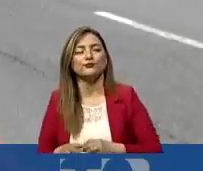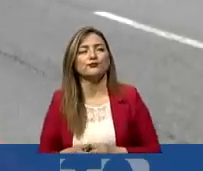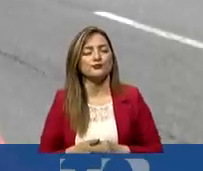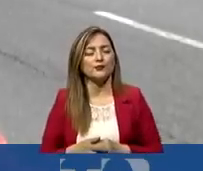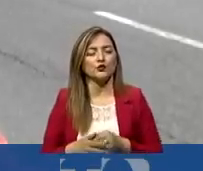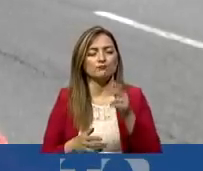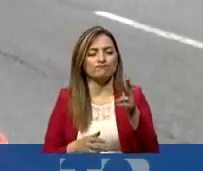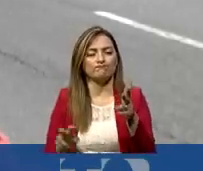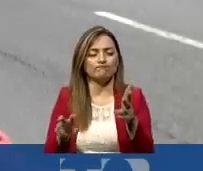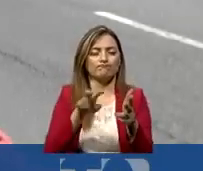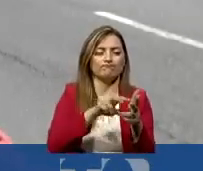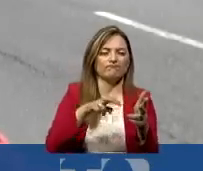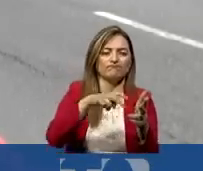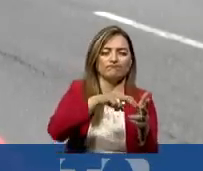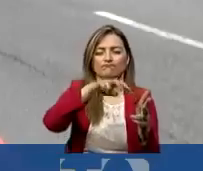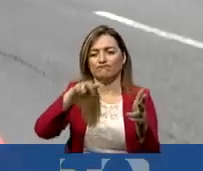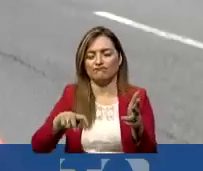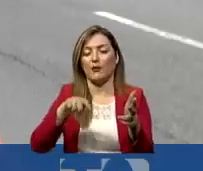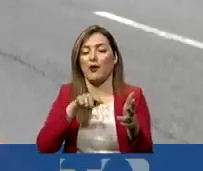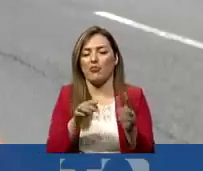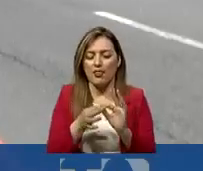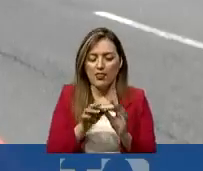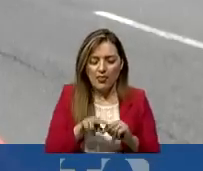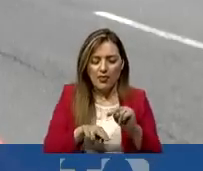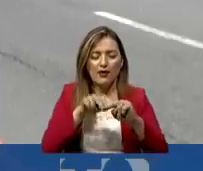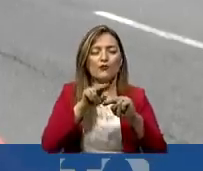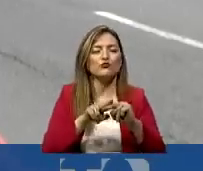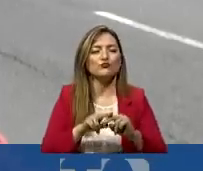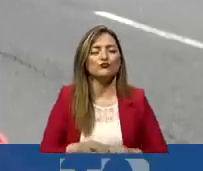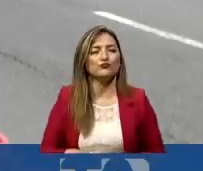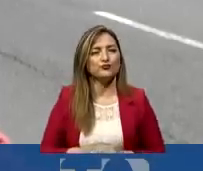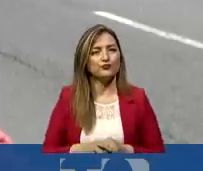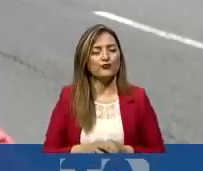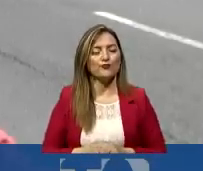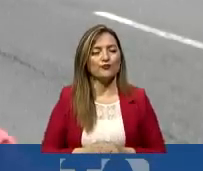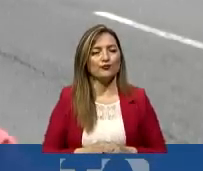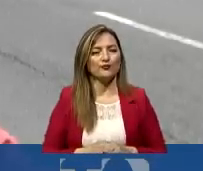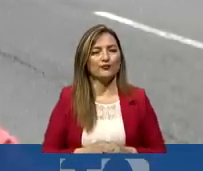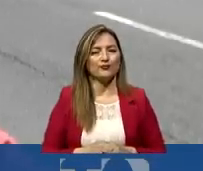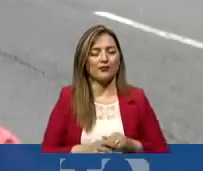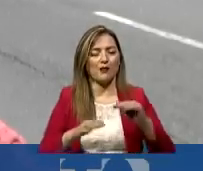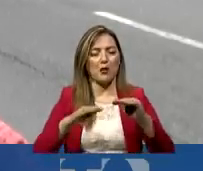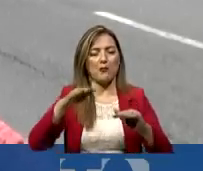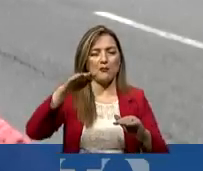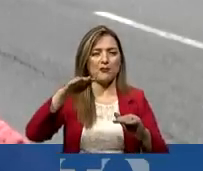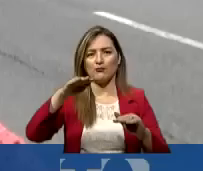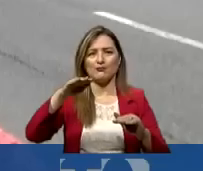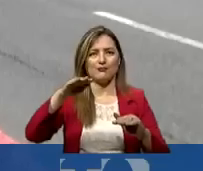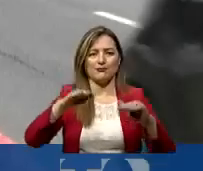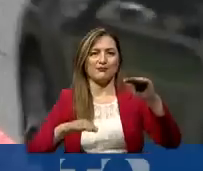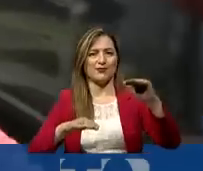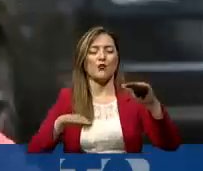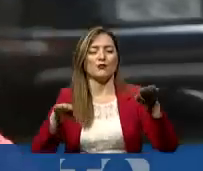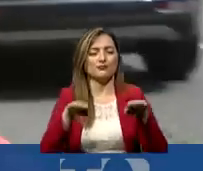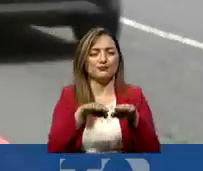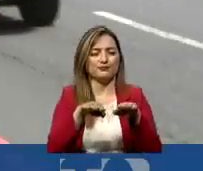descenso de pasajeros, como se llama, y evidentemente tiene que ser a nivel. Para no correr riesgos, es decir, utilizando las mismas paradas, vamos